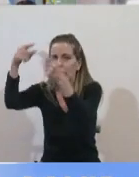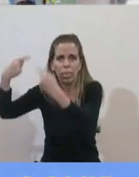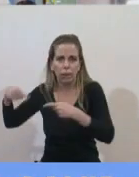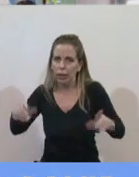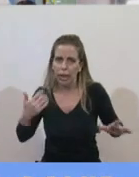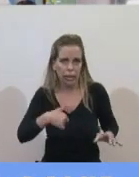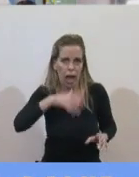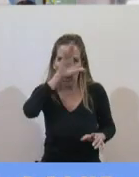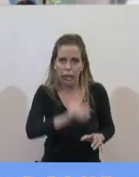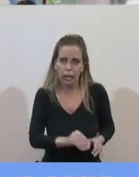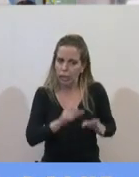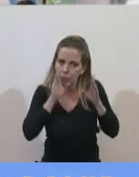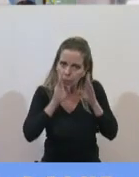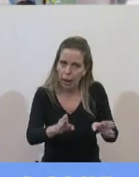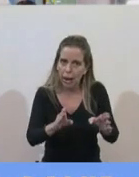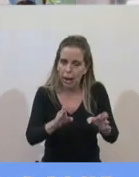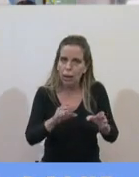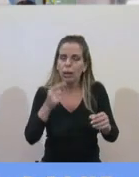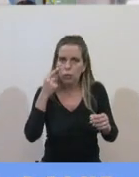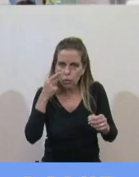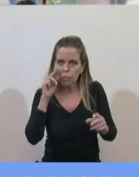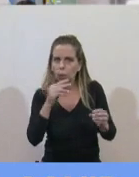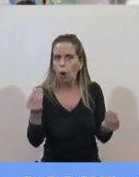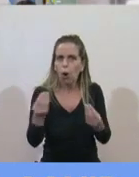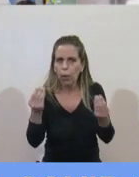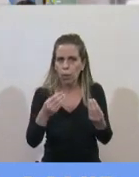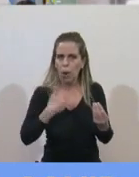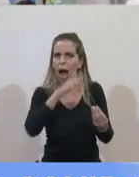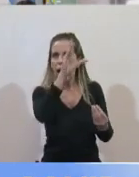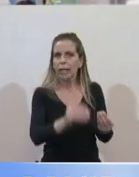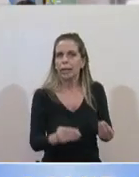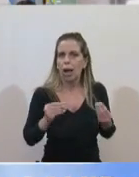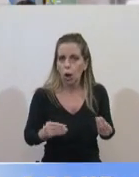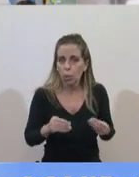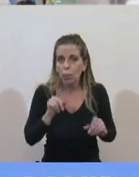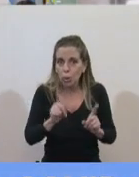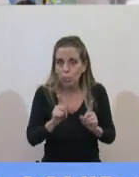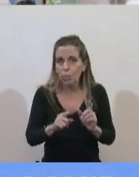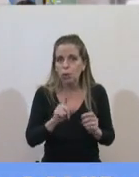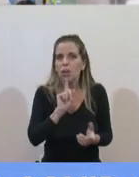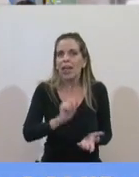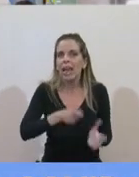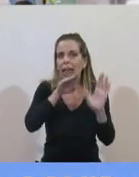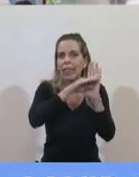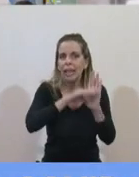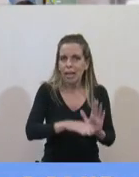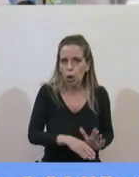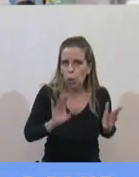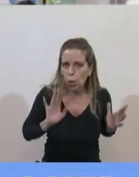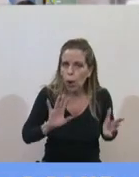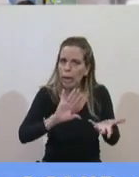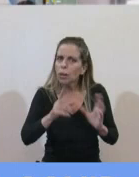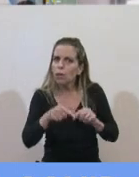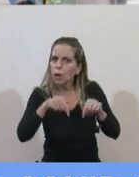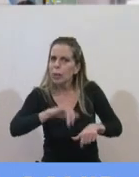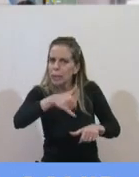veamos como respondimos y en parte esto es lo que está contenido muchísimos de estos dnu de la heterogeneidad la hemos